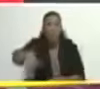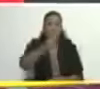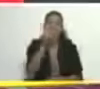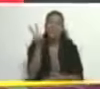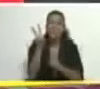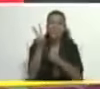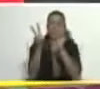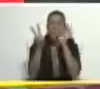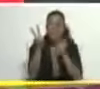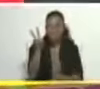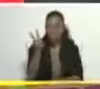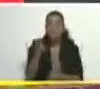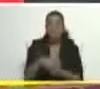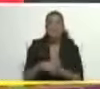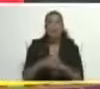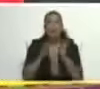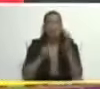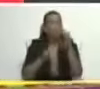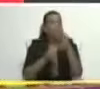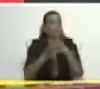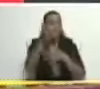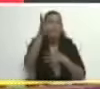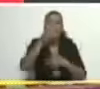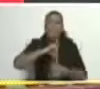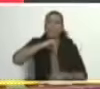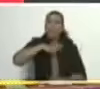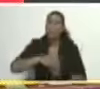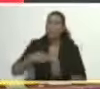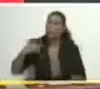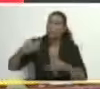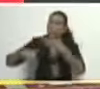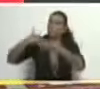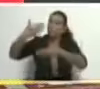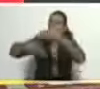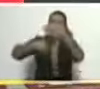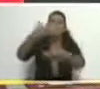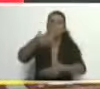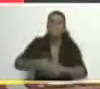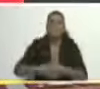Venezuela trascenderá la historia y seguirá